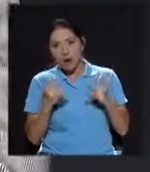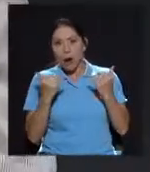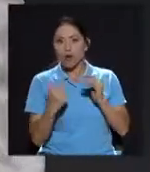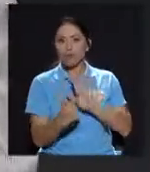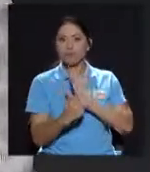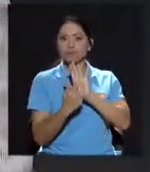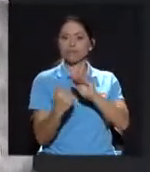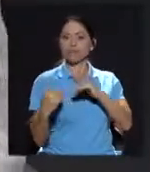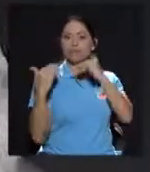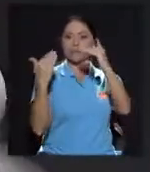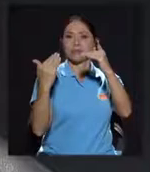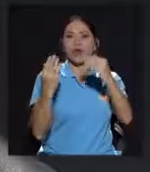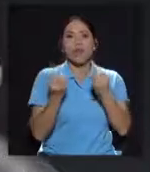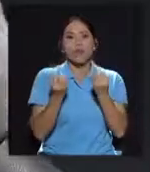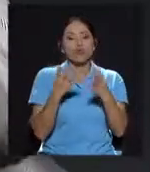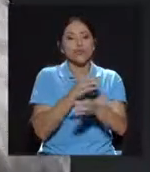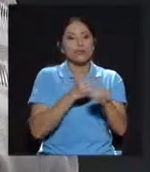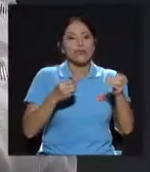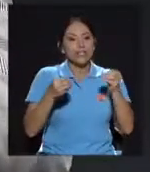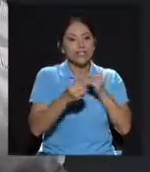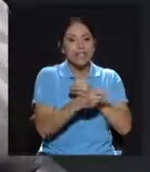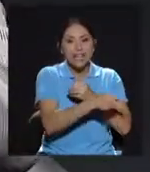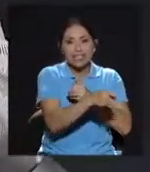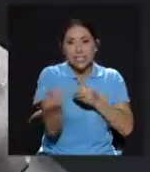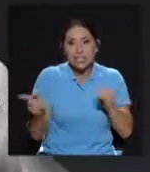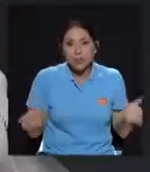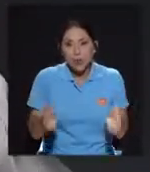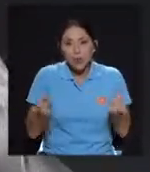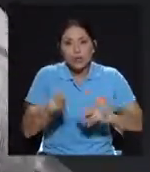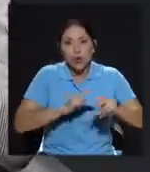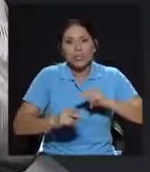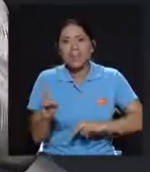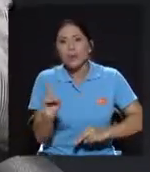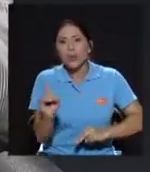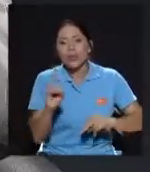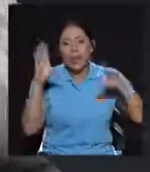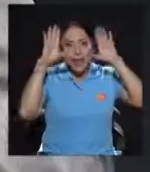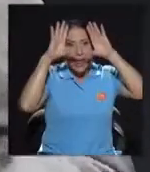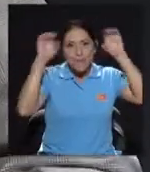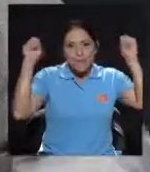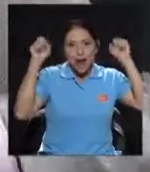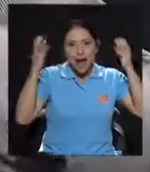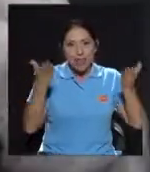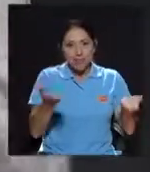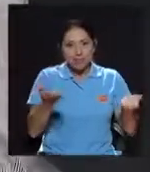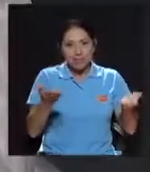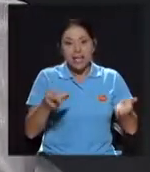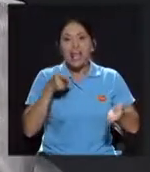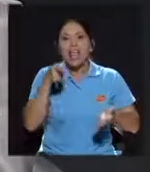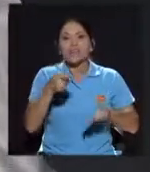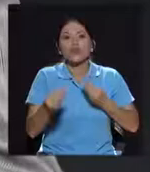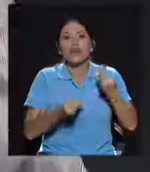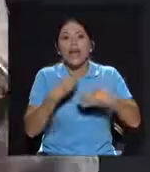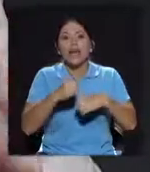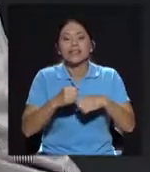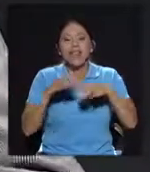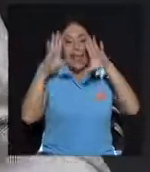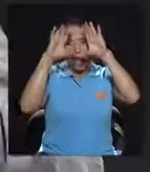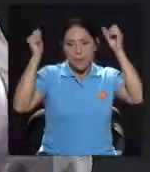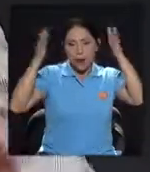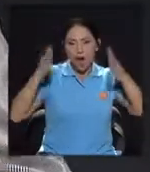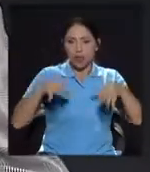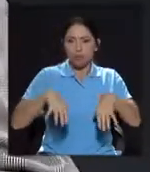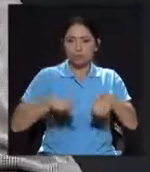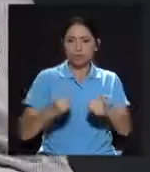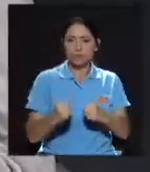esas oficinas de promoción comercial están en las en las embajadas y eso lo que hace es que el poder al embajador le dan nuevos recursos